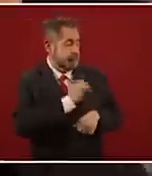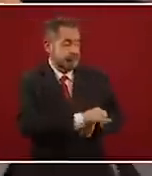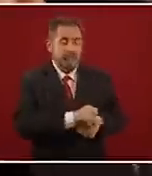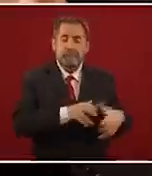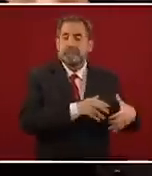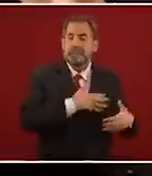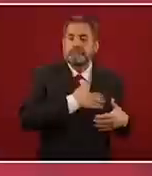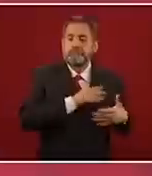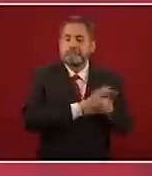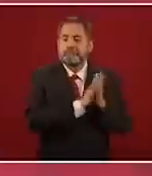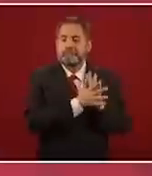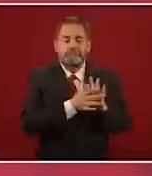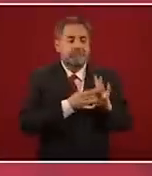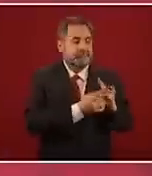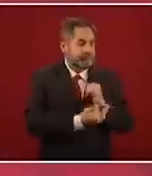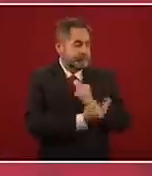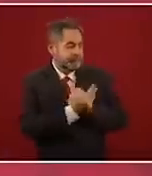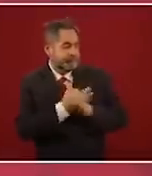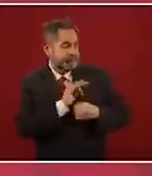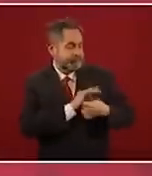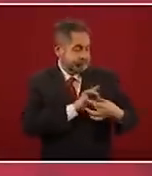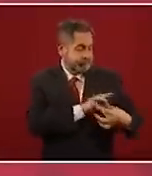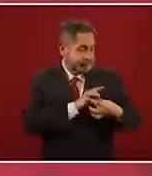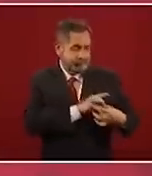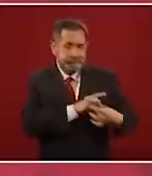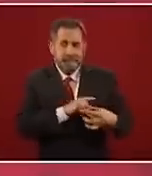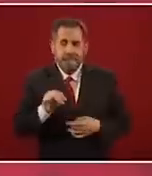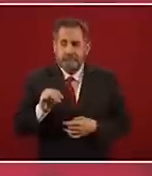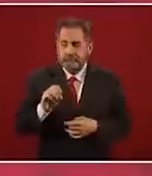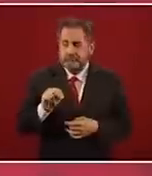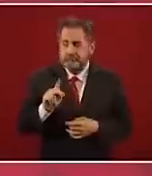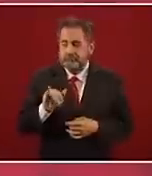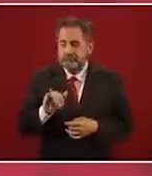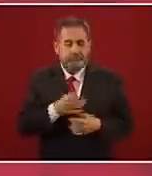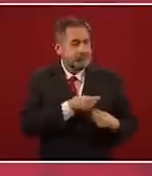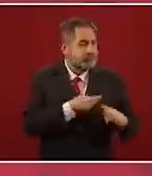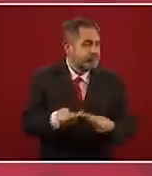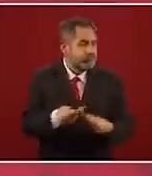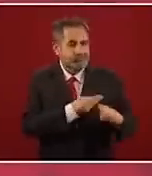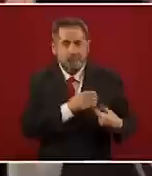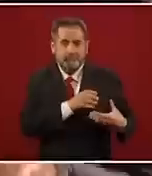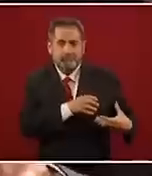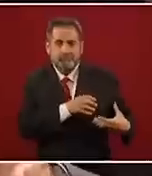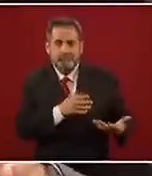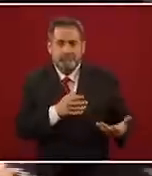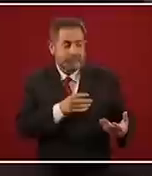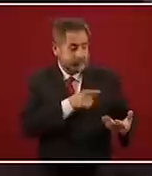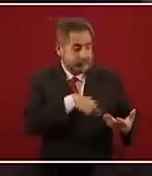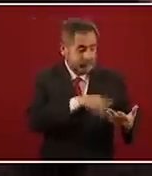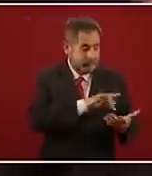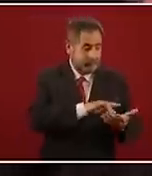porque se protegía un monopolio que era el que abastecía al